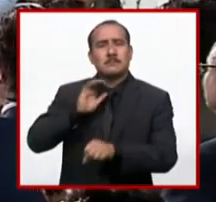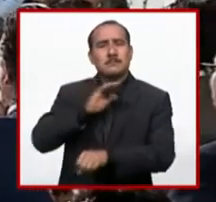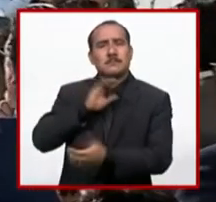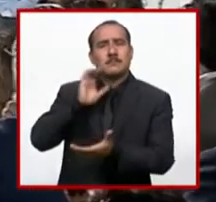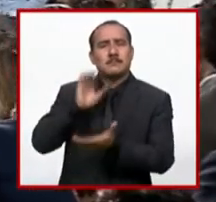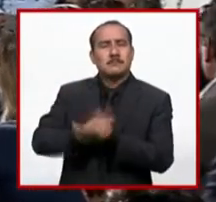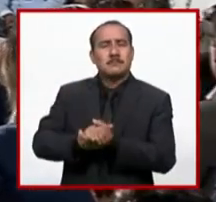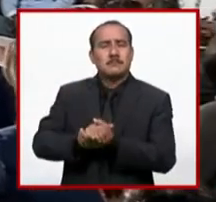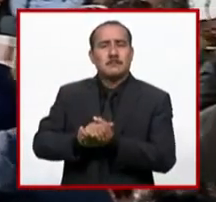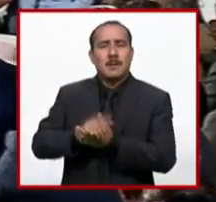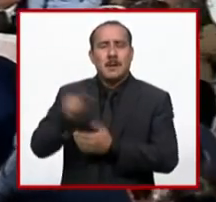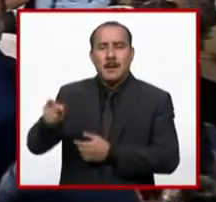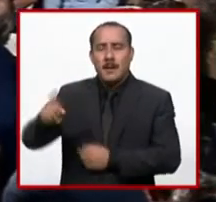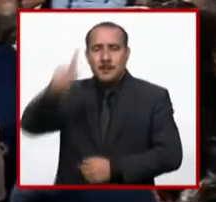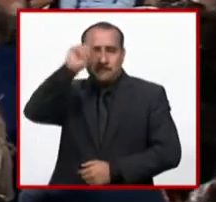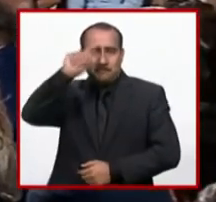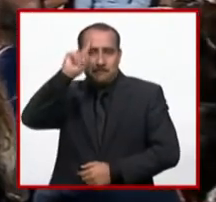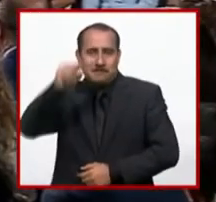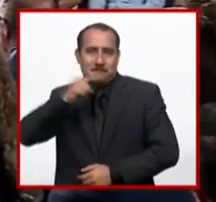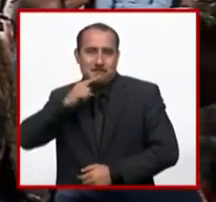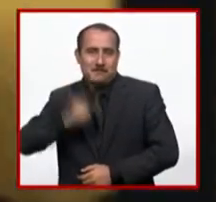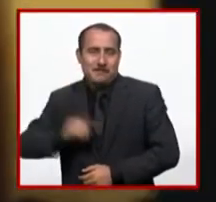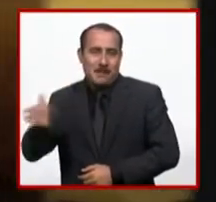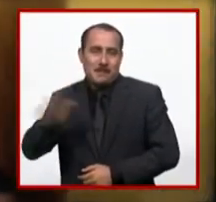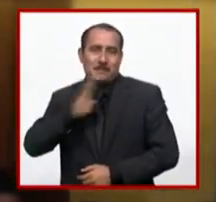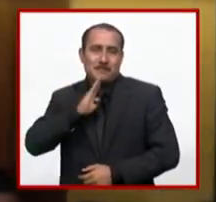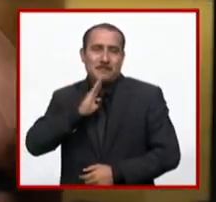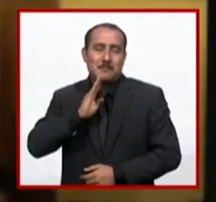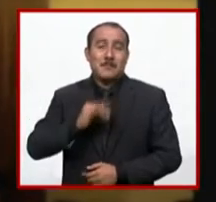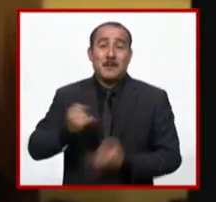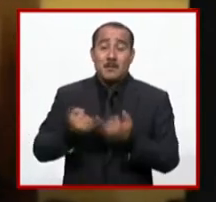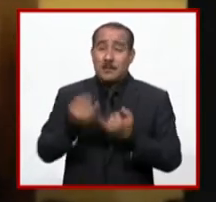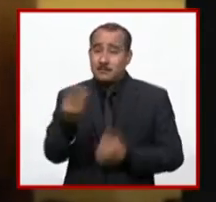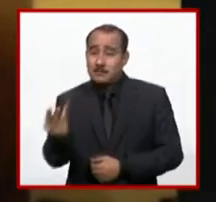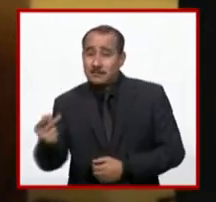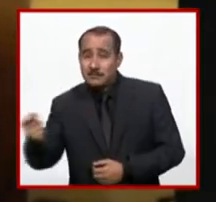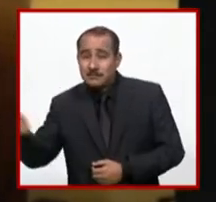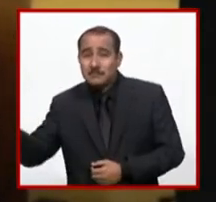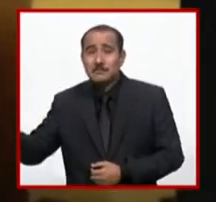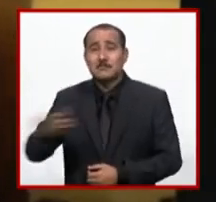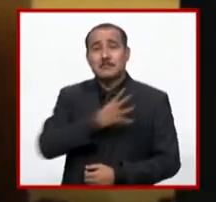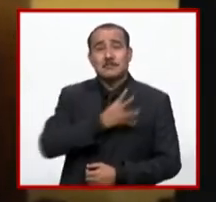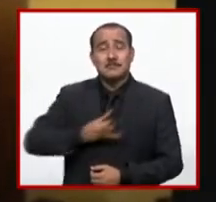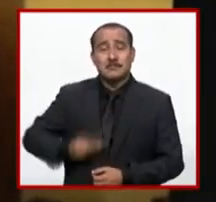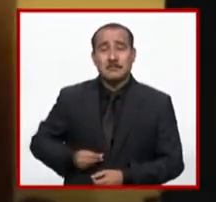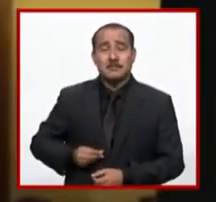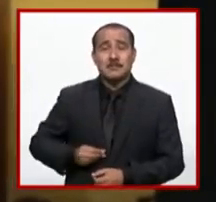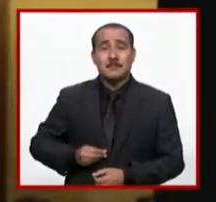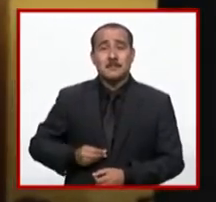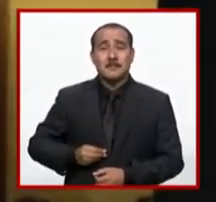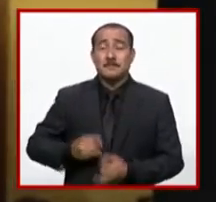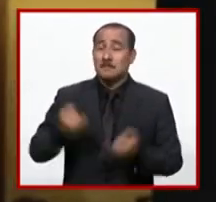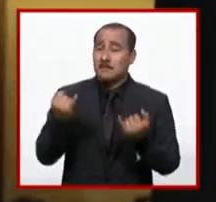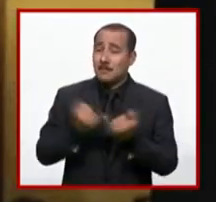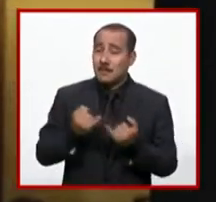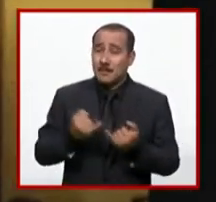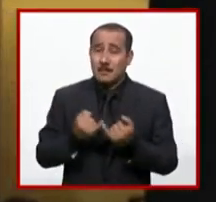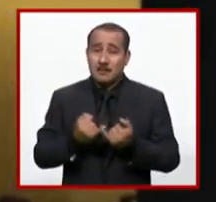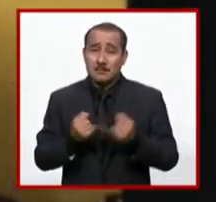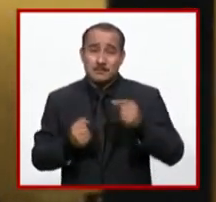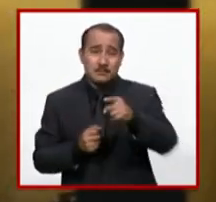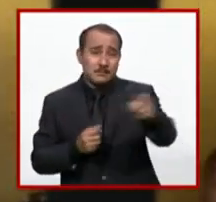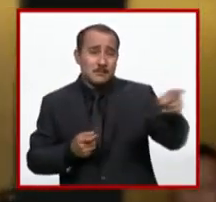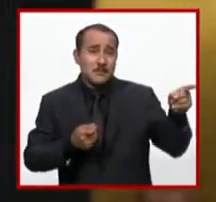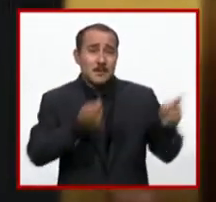me asesora como madre de familia. Y veo a mis hijos, y veo a todos